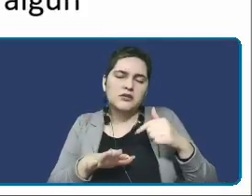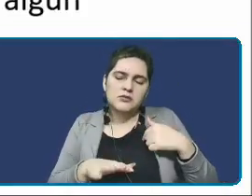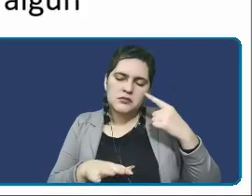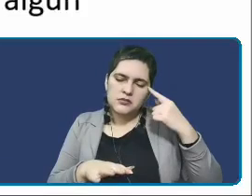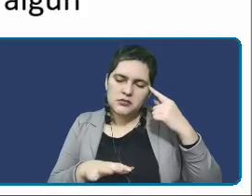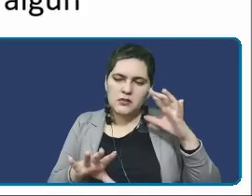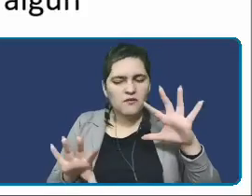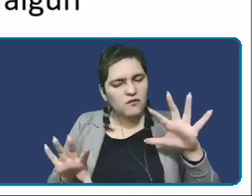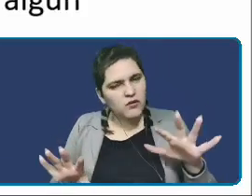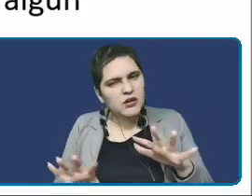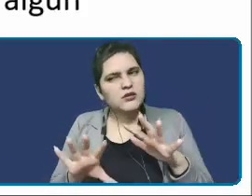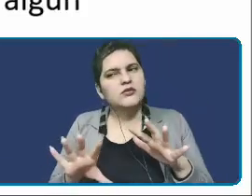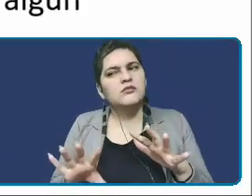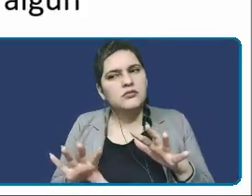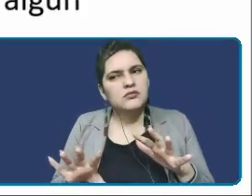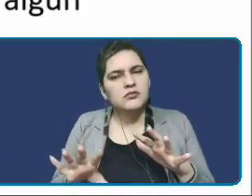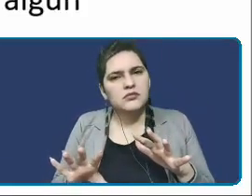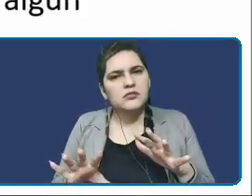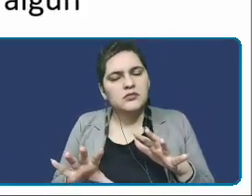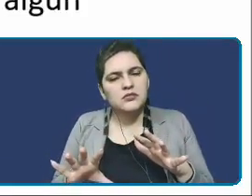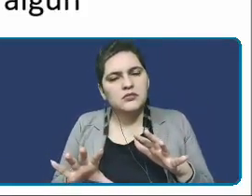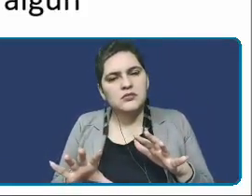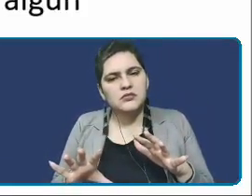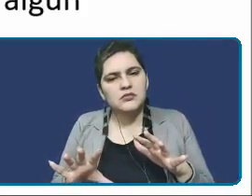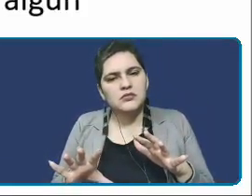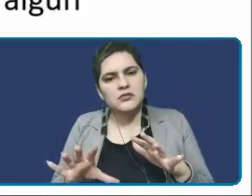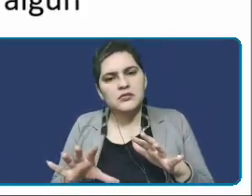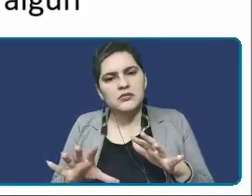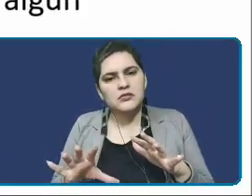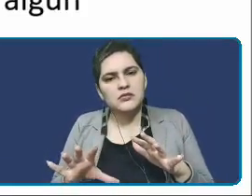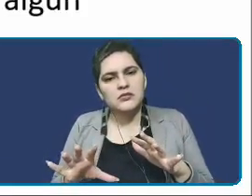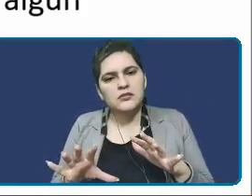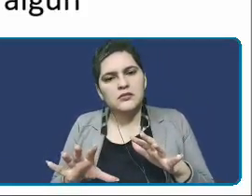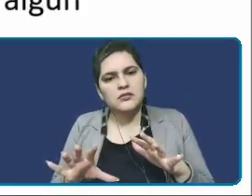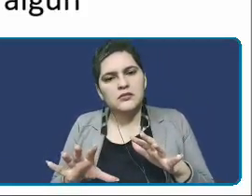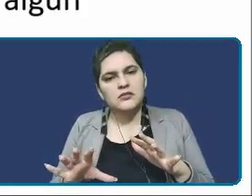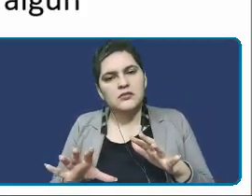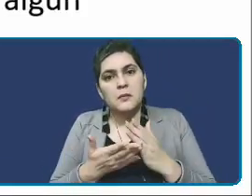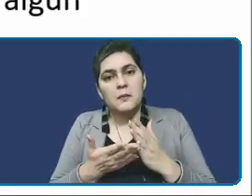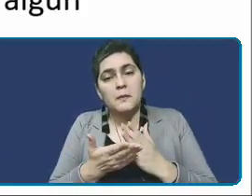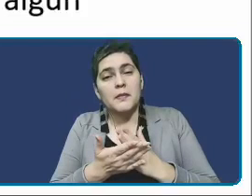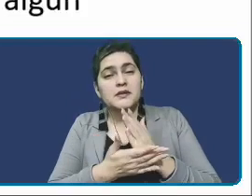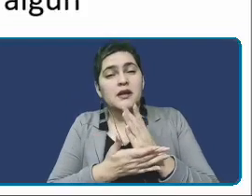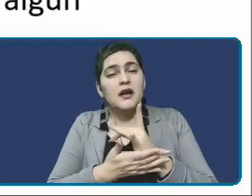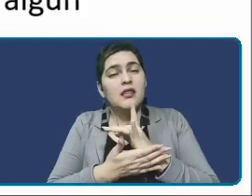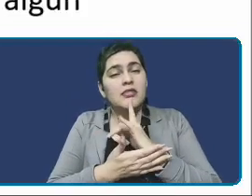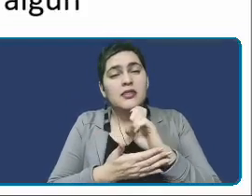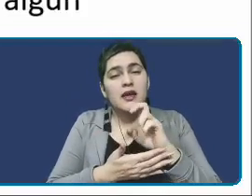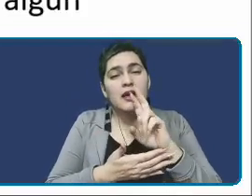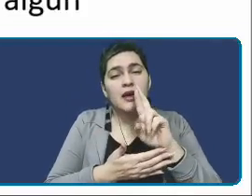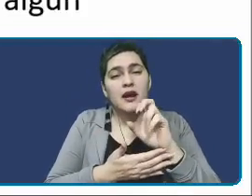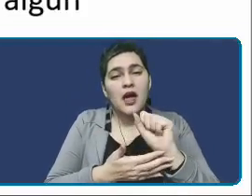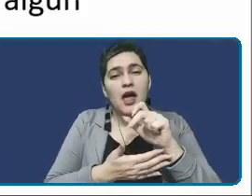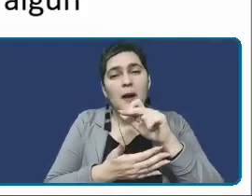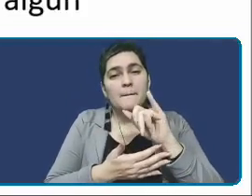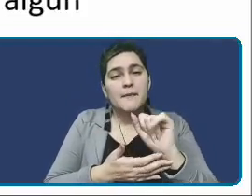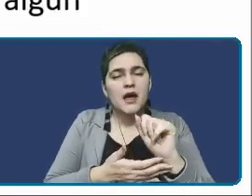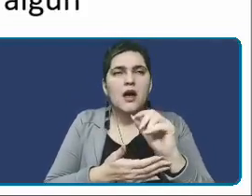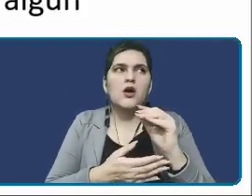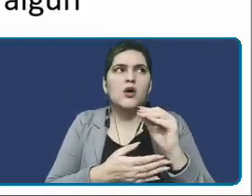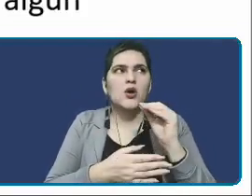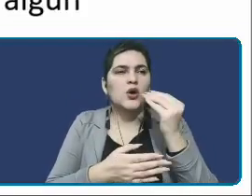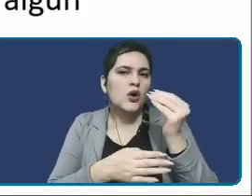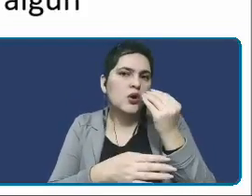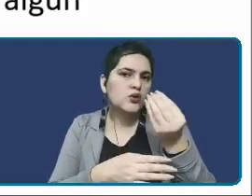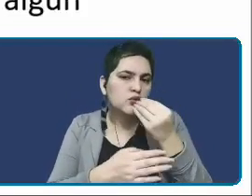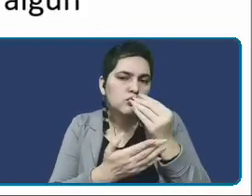cierto? Cuando le empiezan a trabajar los terapeutas, o la fonoaudióloga, o la nutricionista, o el médico, es